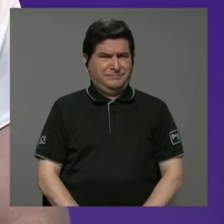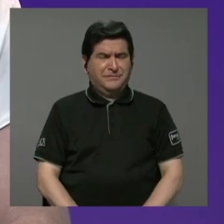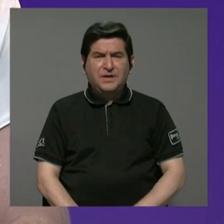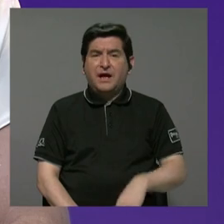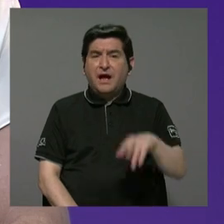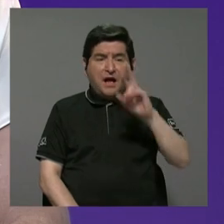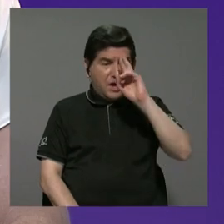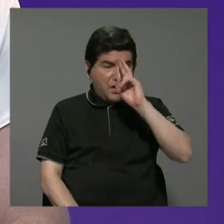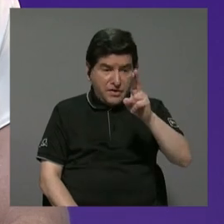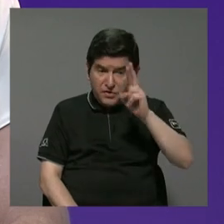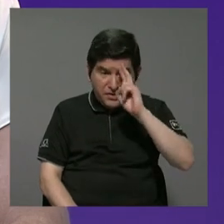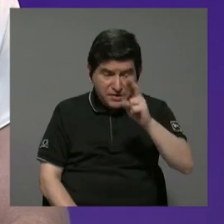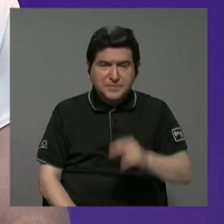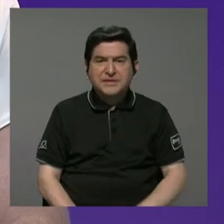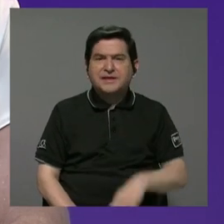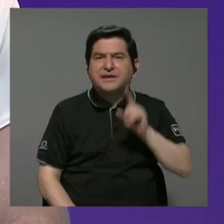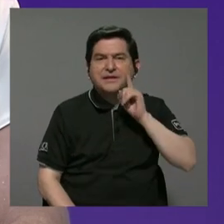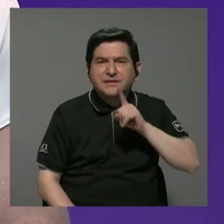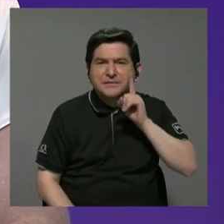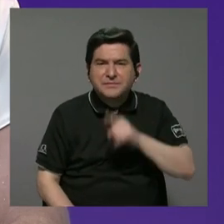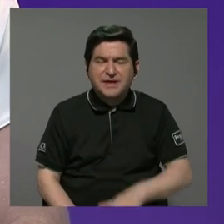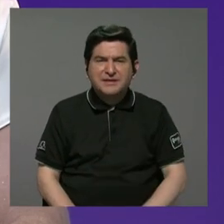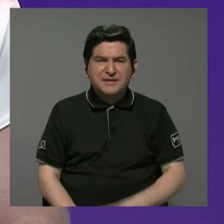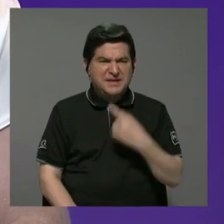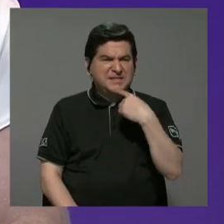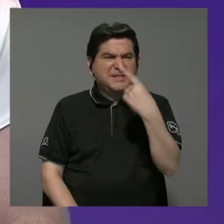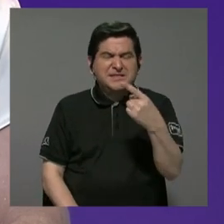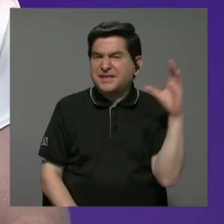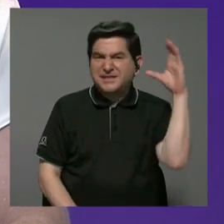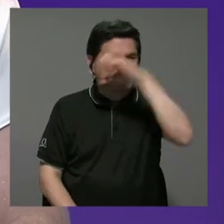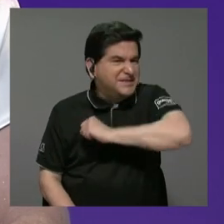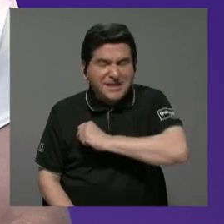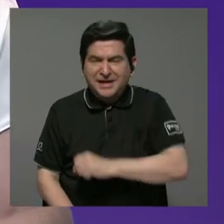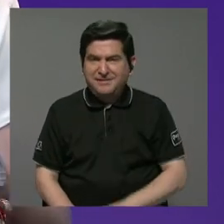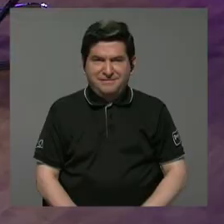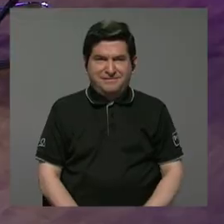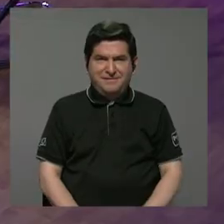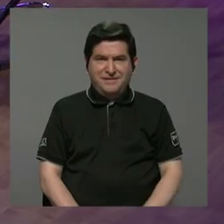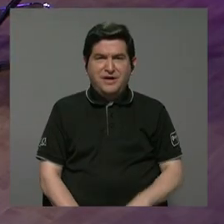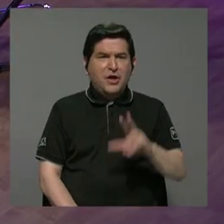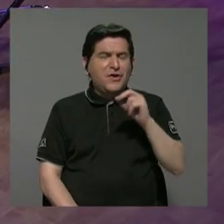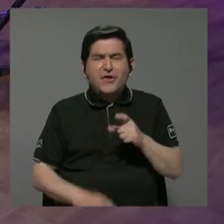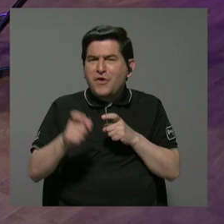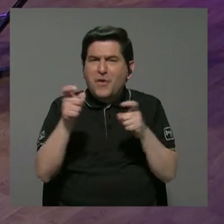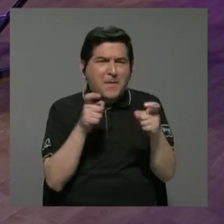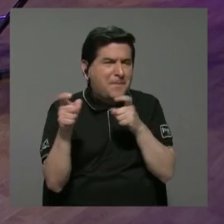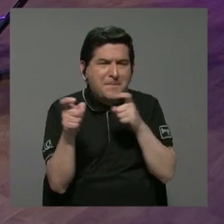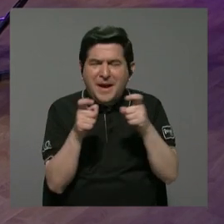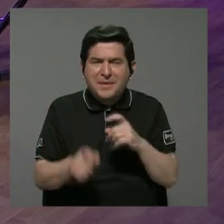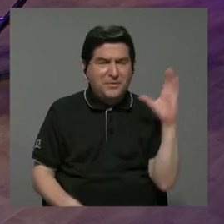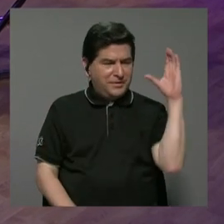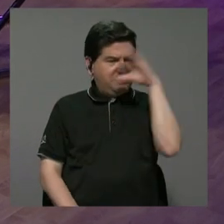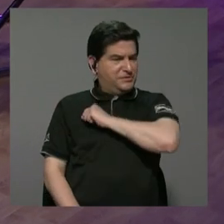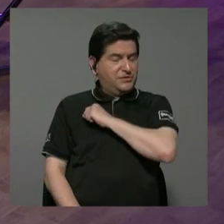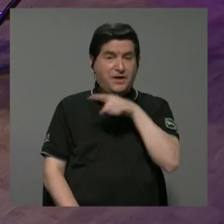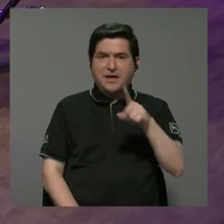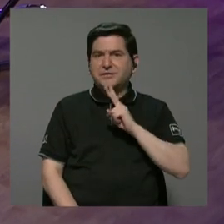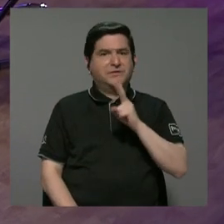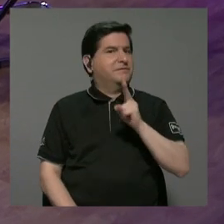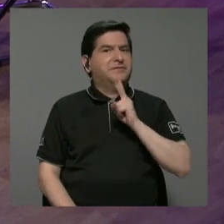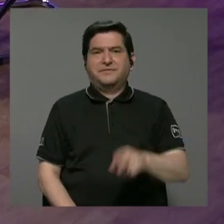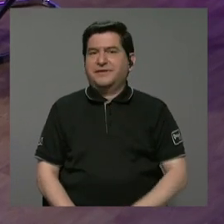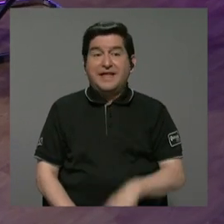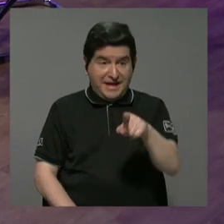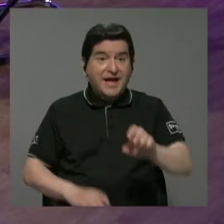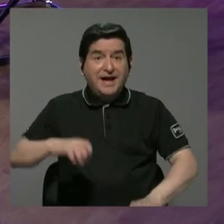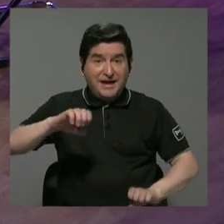no reconocemos las mentiras que se plantean, ¿verdad? No reconocemos las manipulaciones que se hacen. Eso no es real, ahí